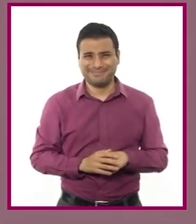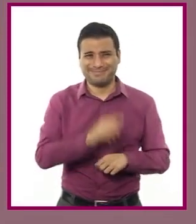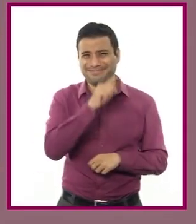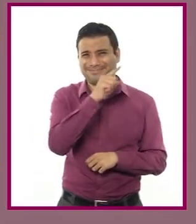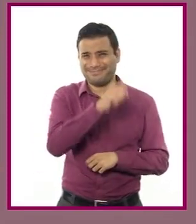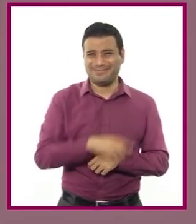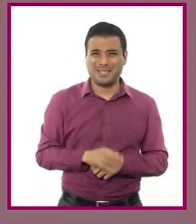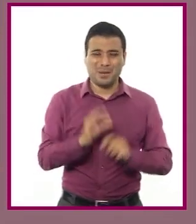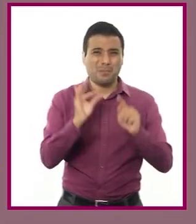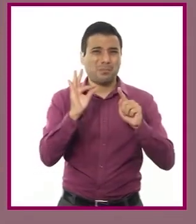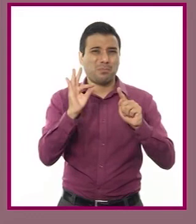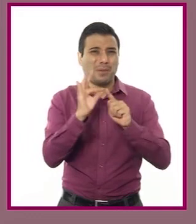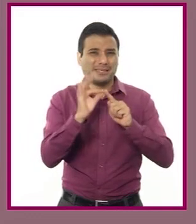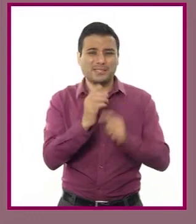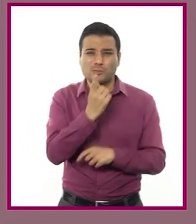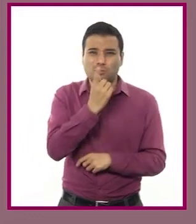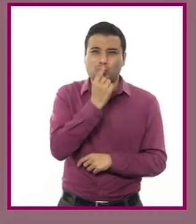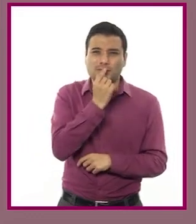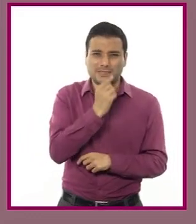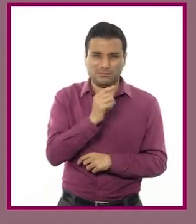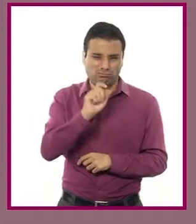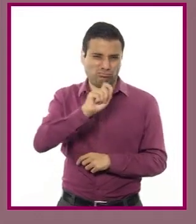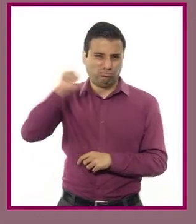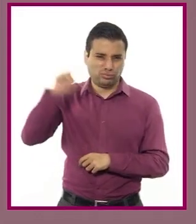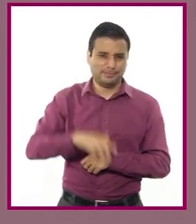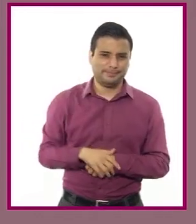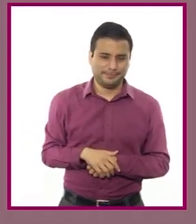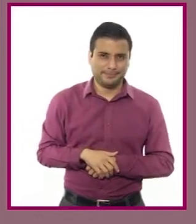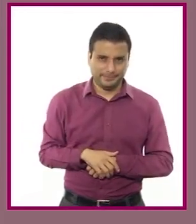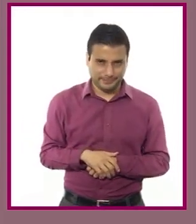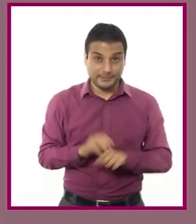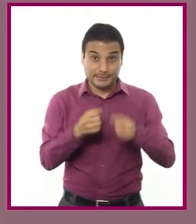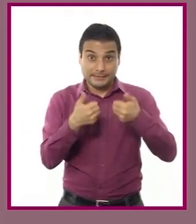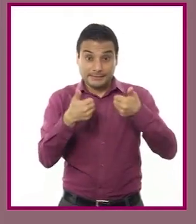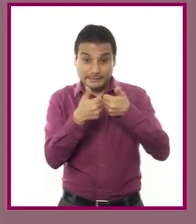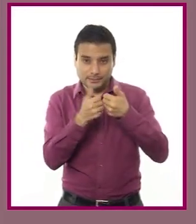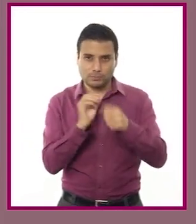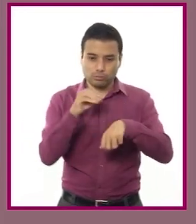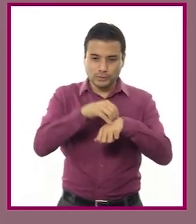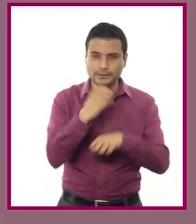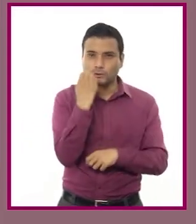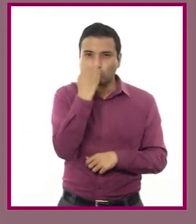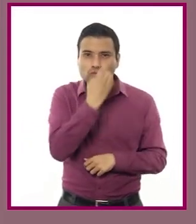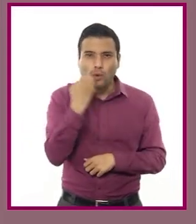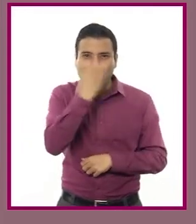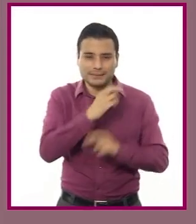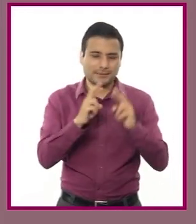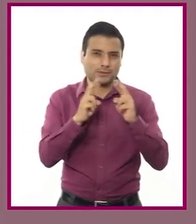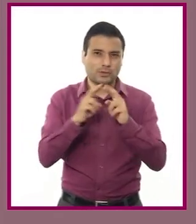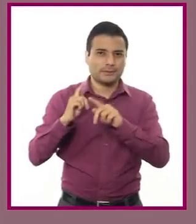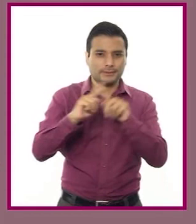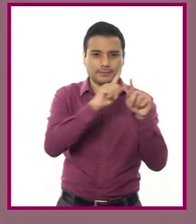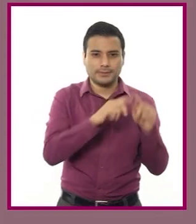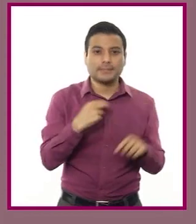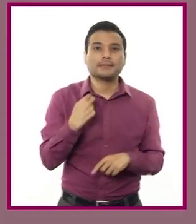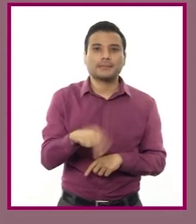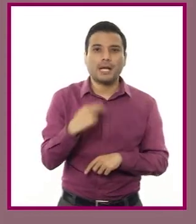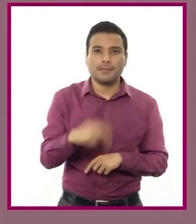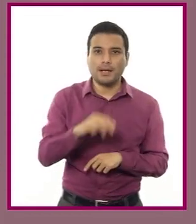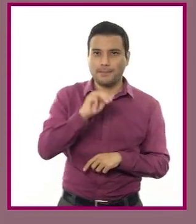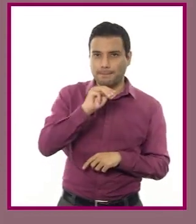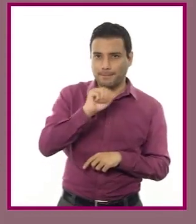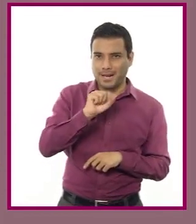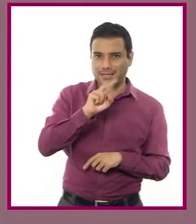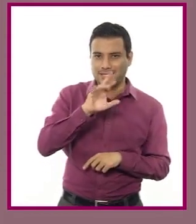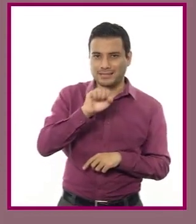pakistaní estableció, en la región fronteriza, cientos de escuelas religiosas islámicas denominadas madrasas, donde